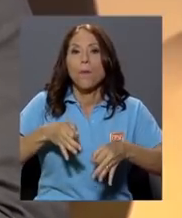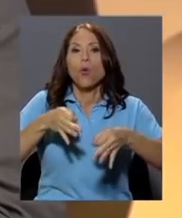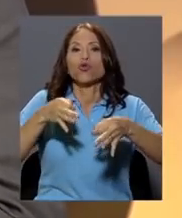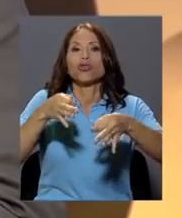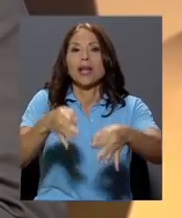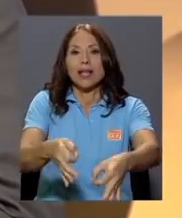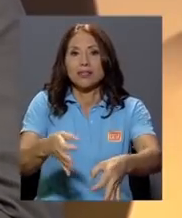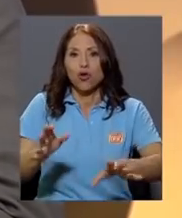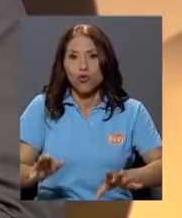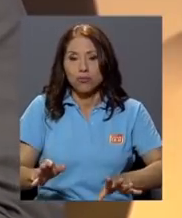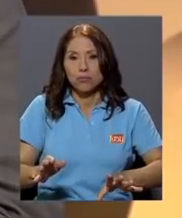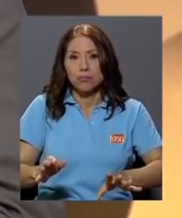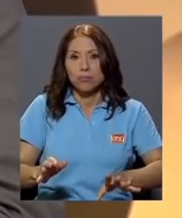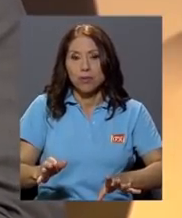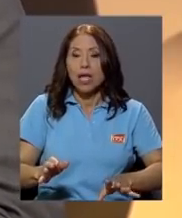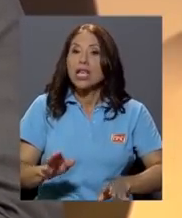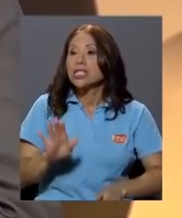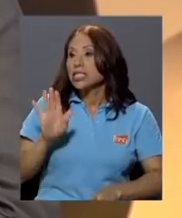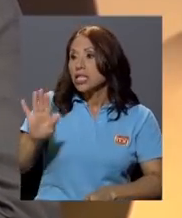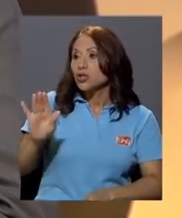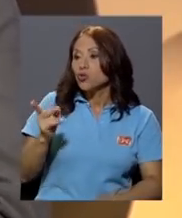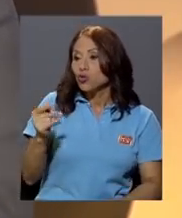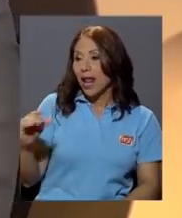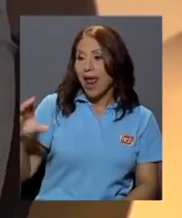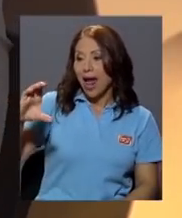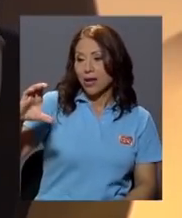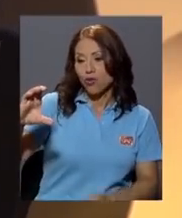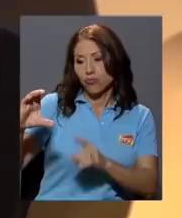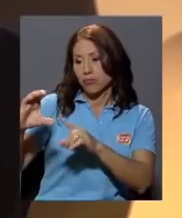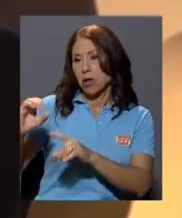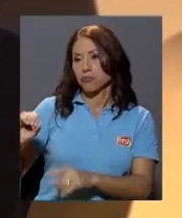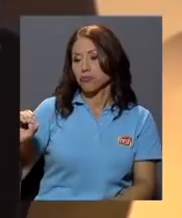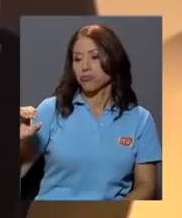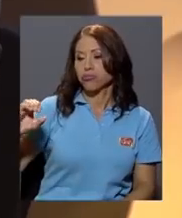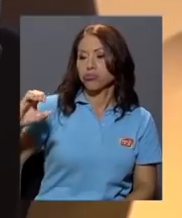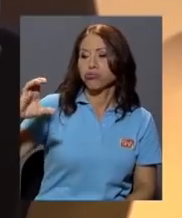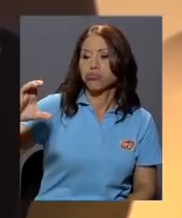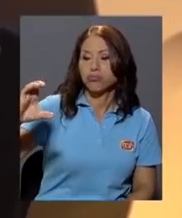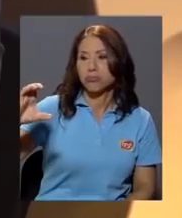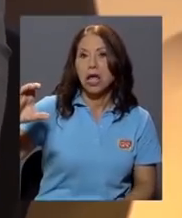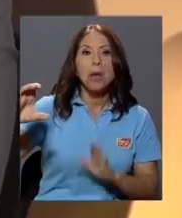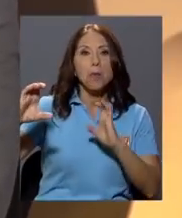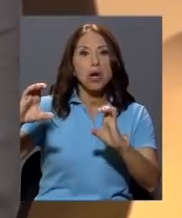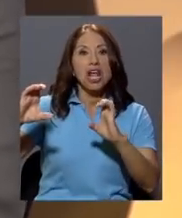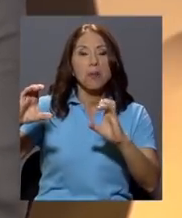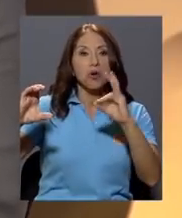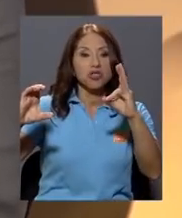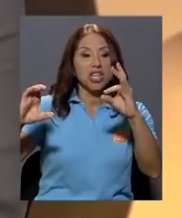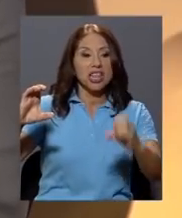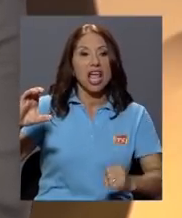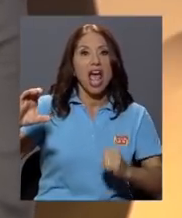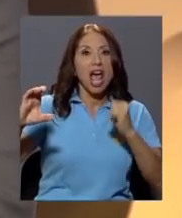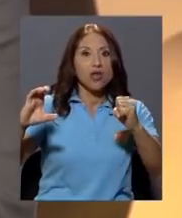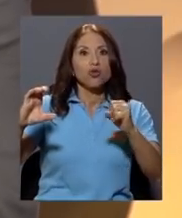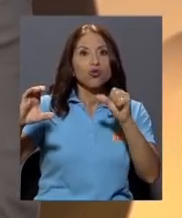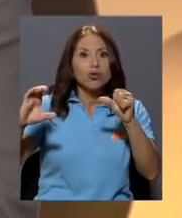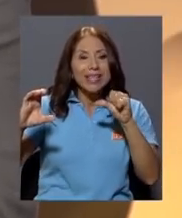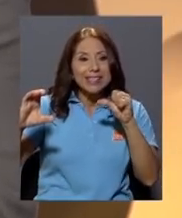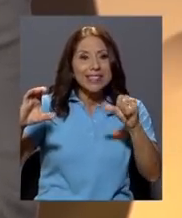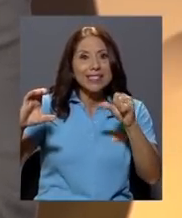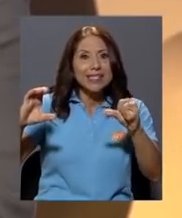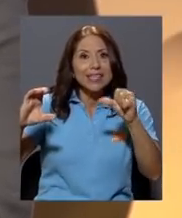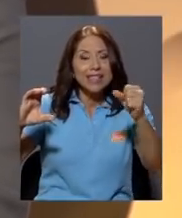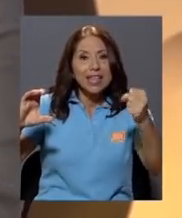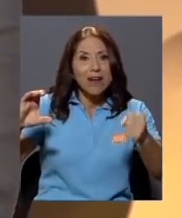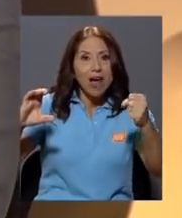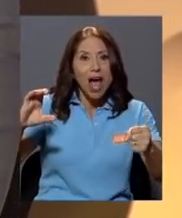postergación. Y si su salario es X y usted posterga durante 7 años, entonces tiene la posibilidad de